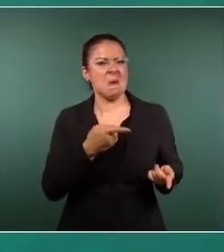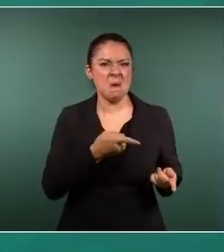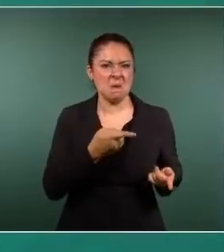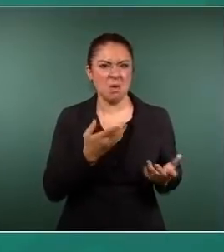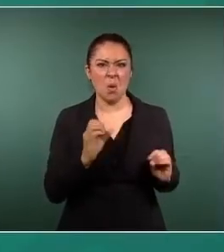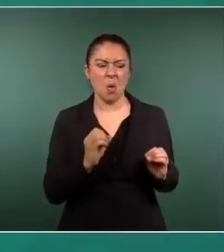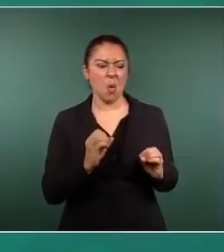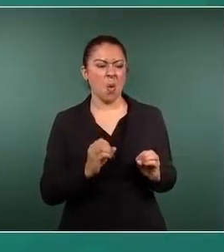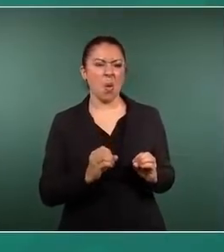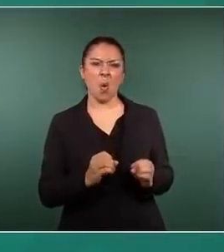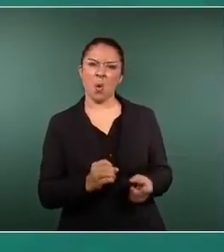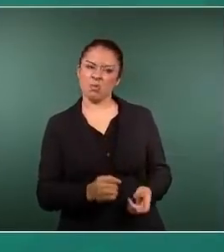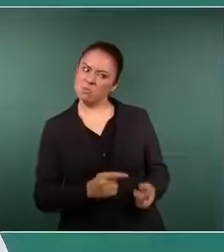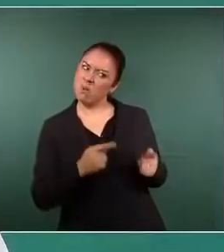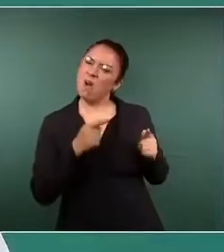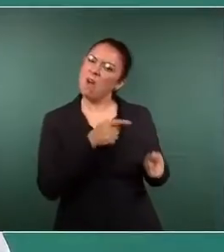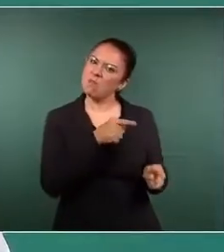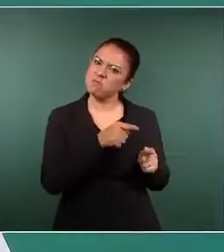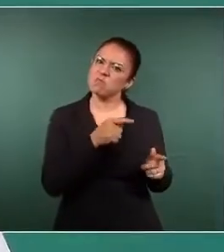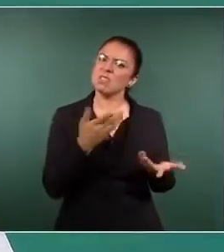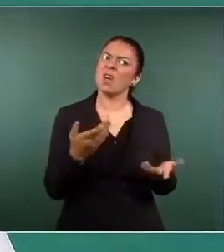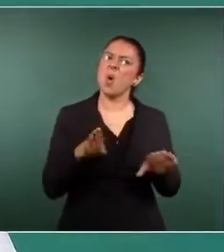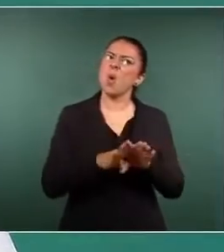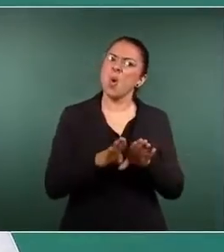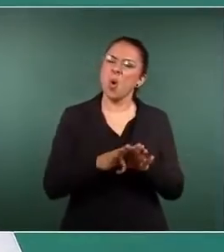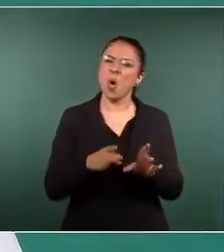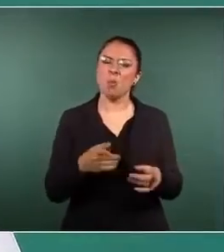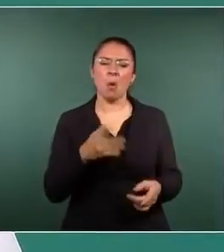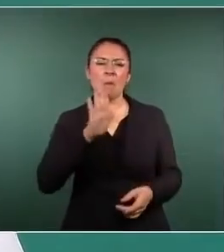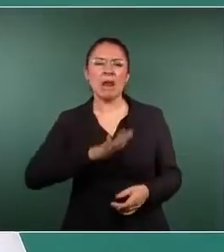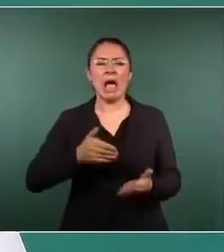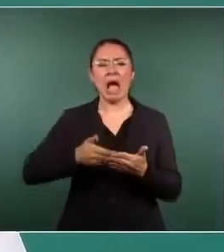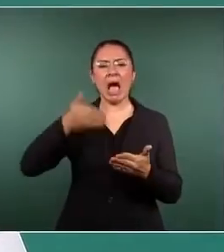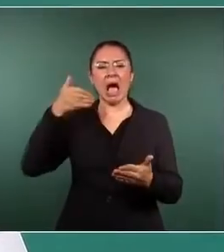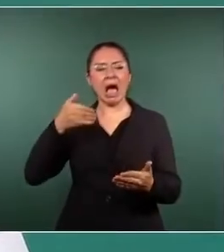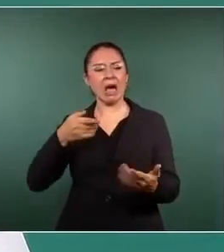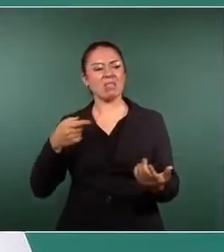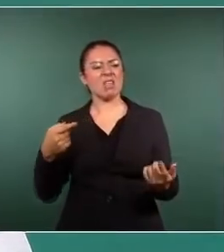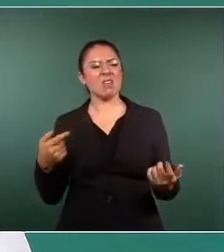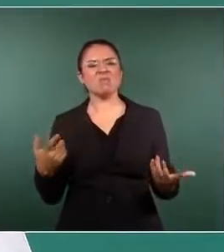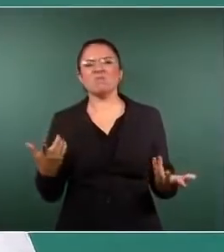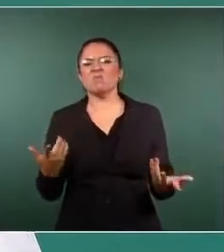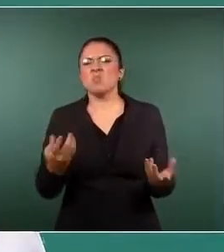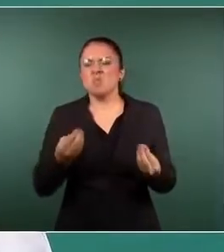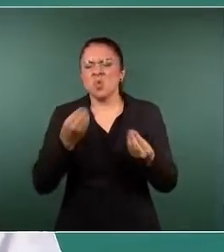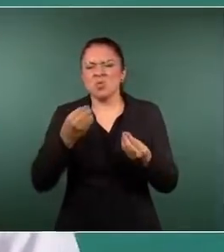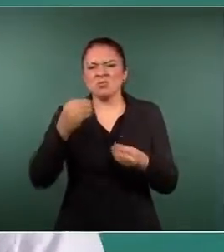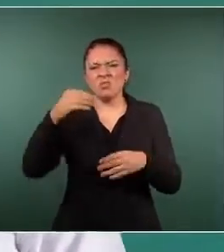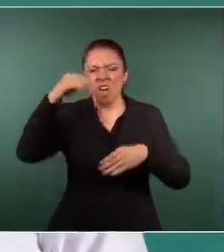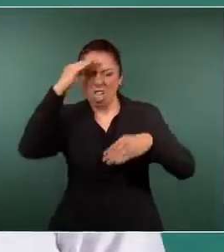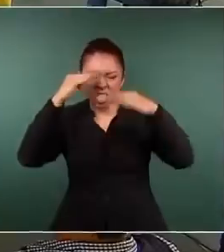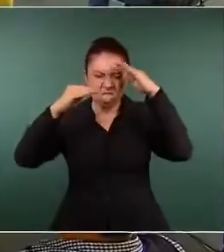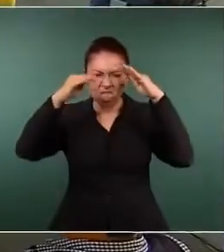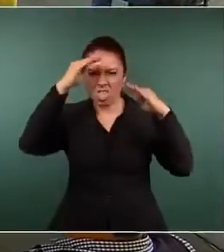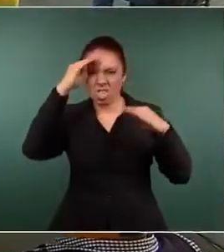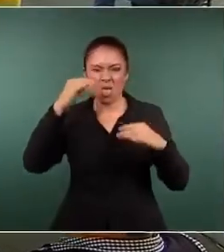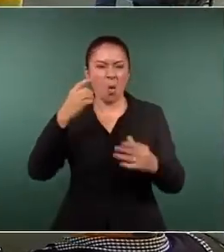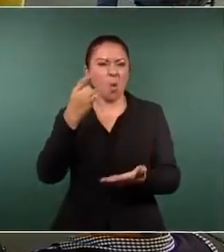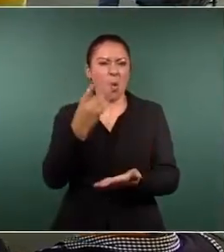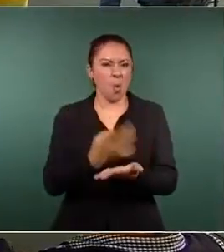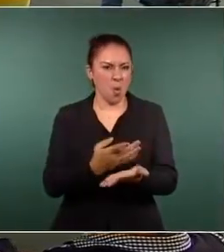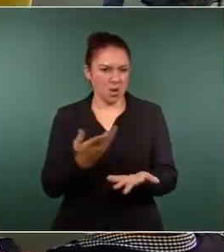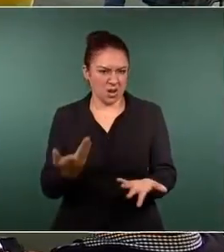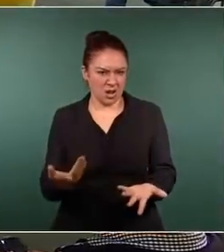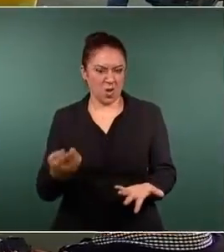presente antes había como una especie de enajenación pensando de que sólo